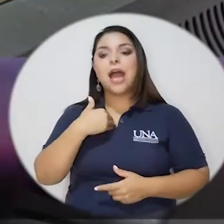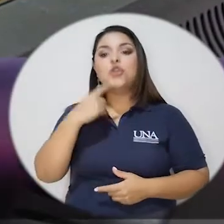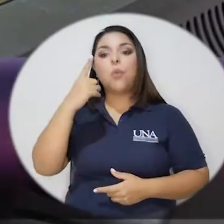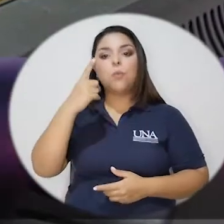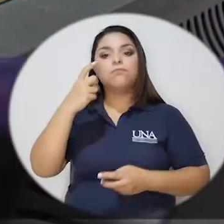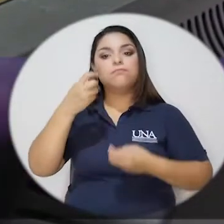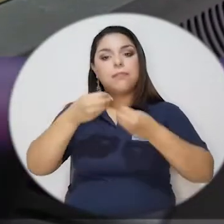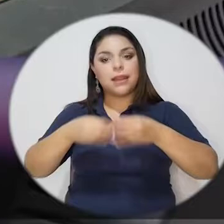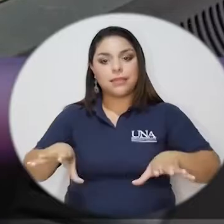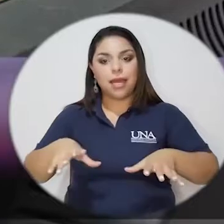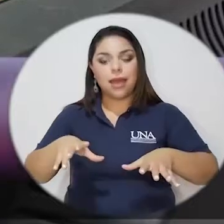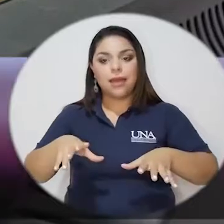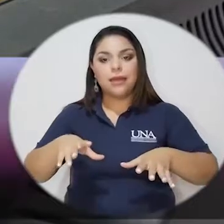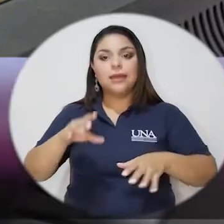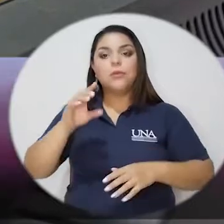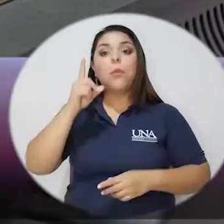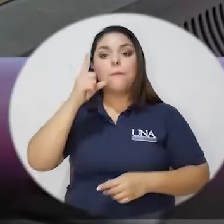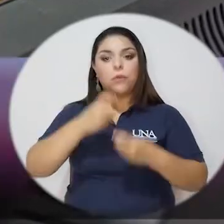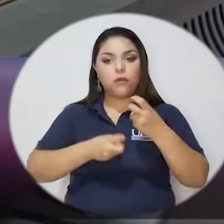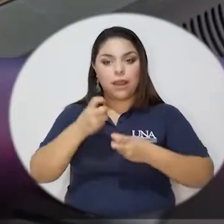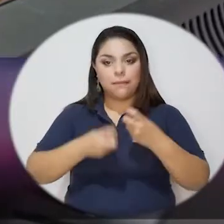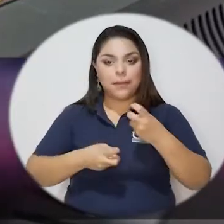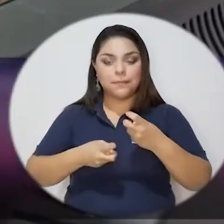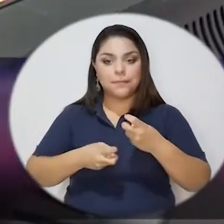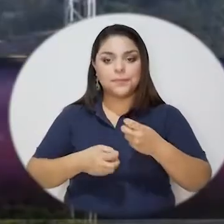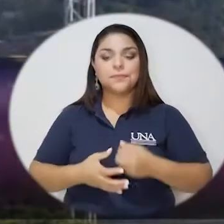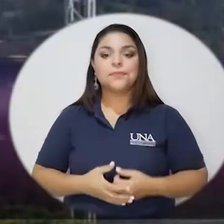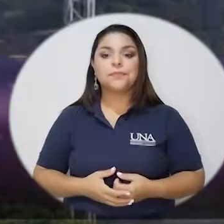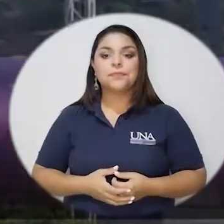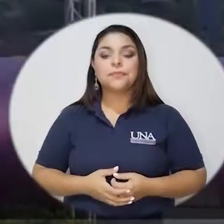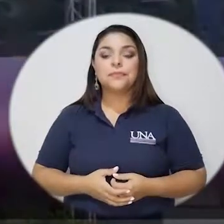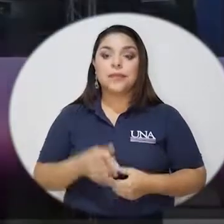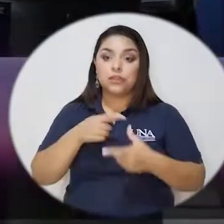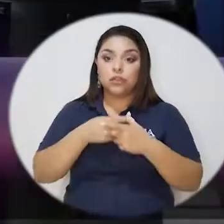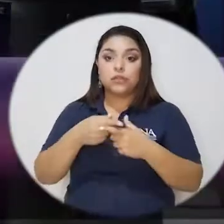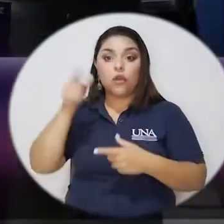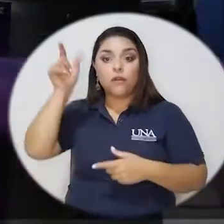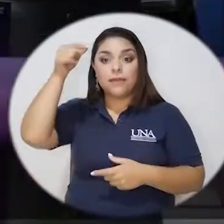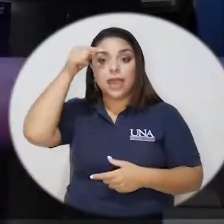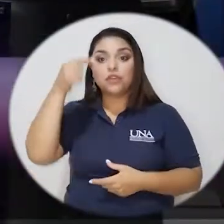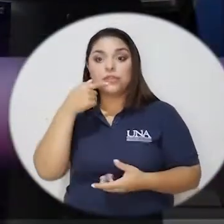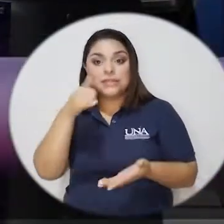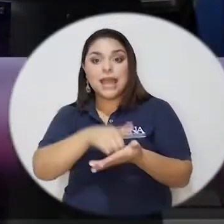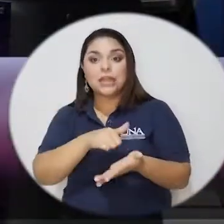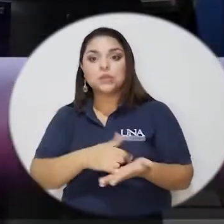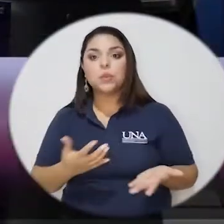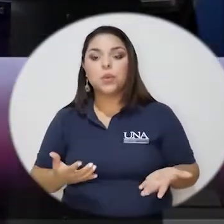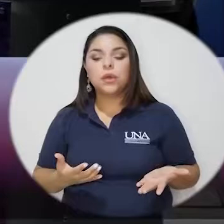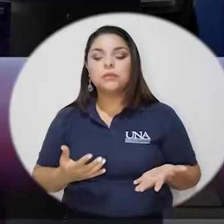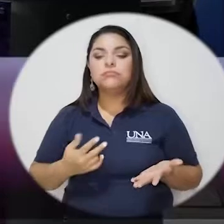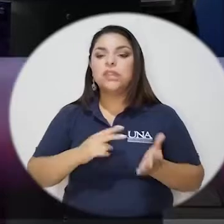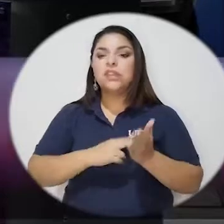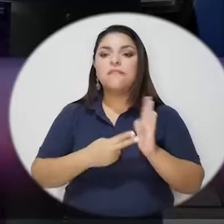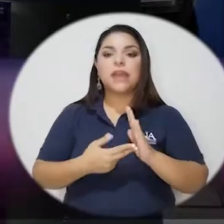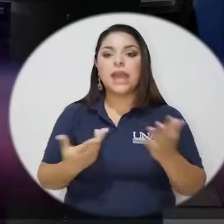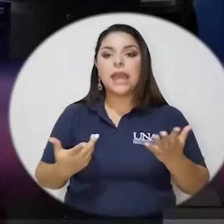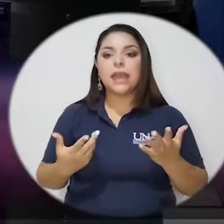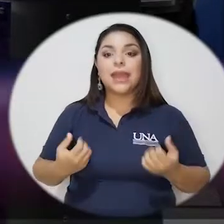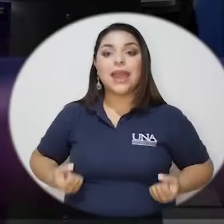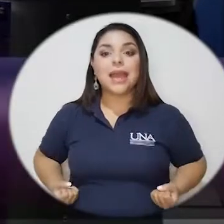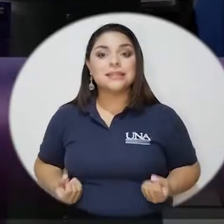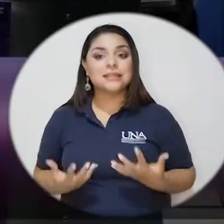tiene un déficit, tiene un problema. Y entonces, si el gobierno lo tiene como esto, entonces dice, bueno, gastemos